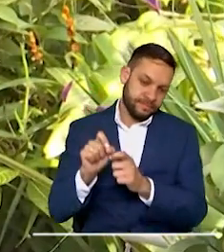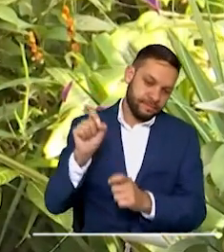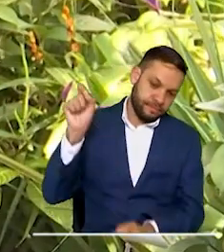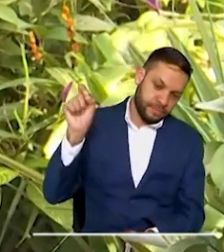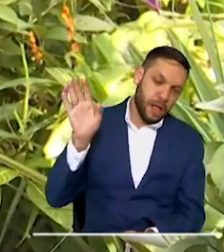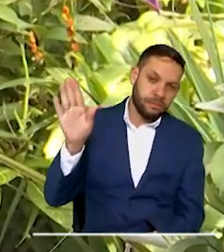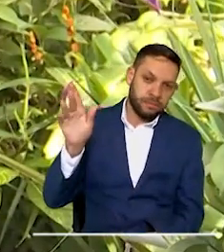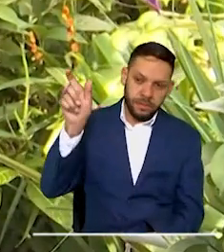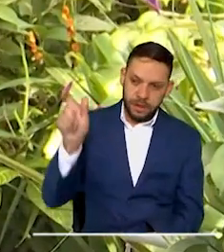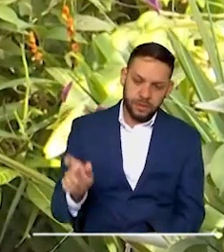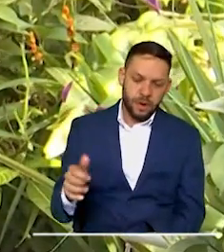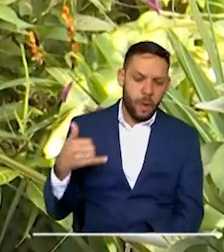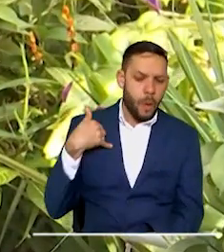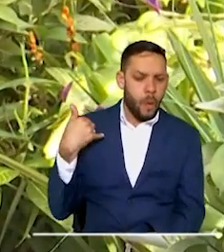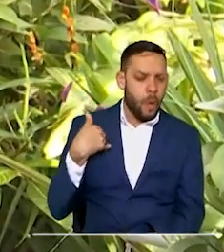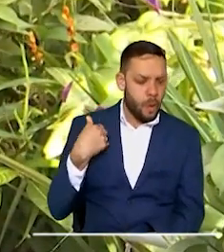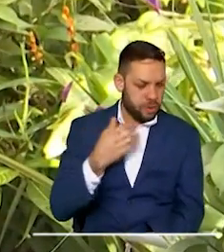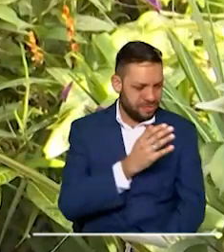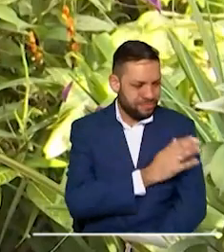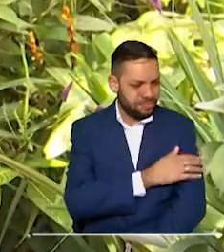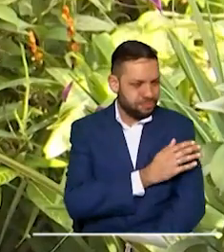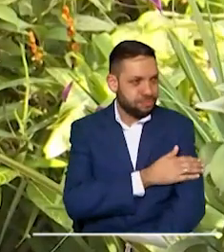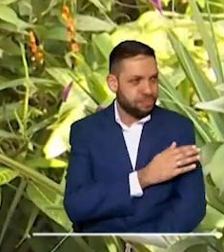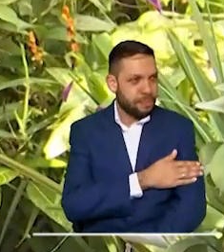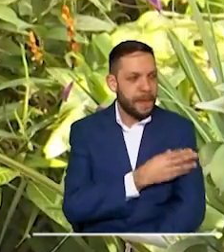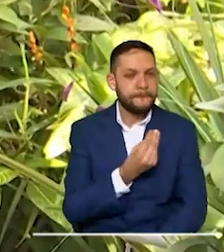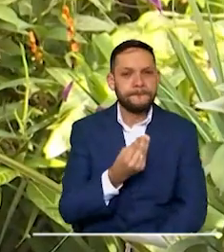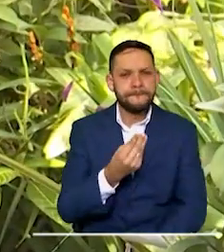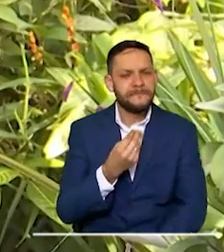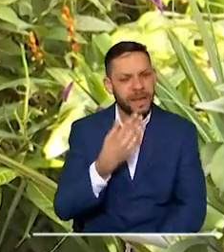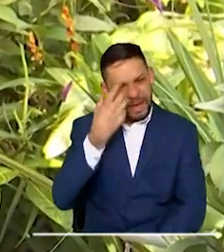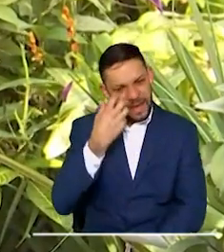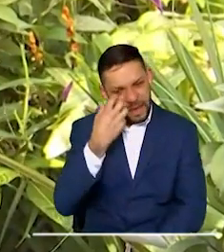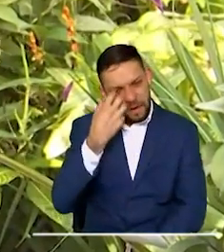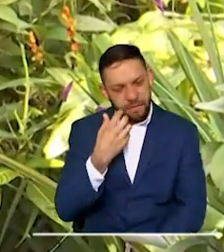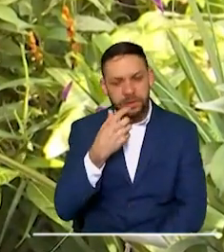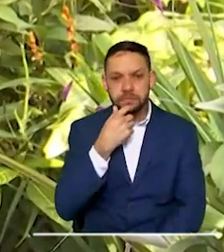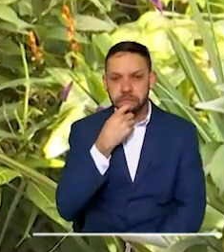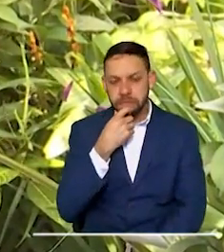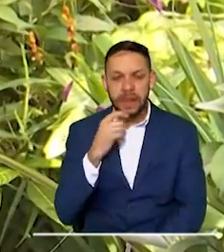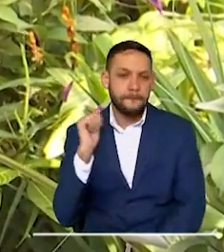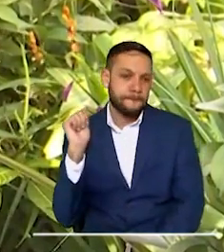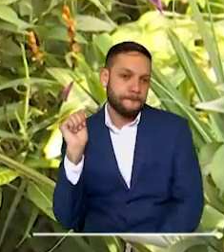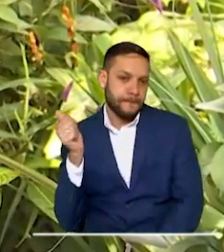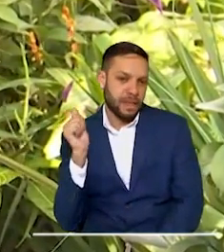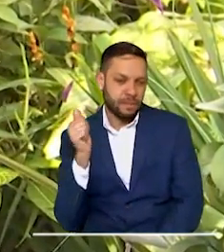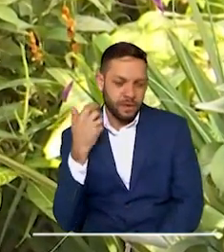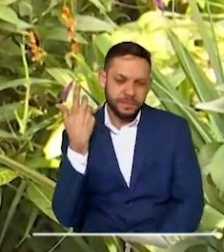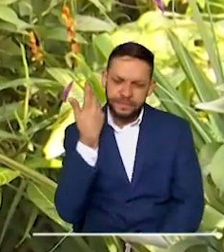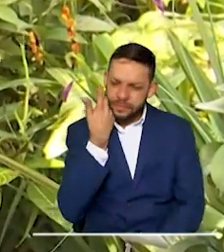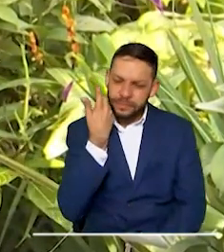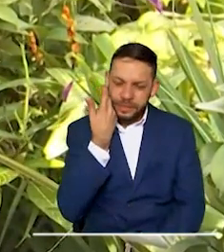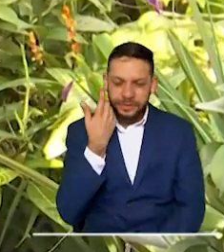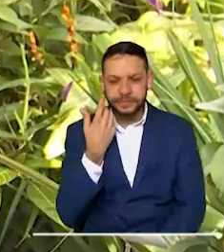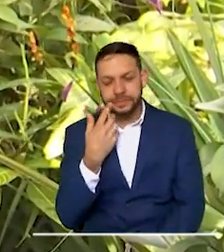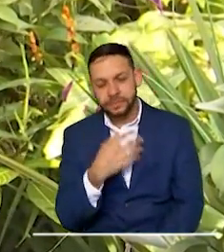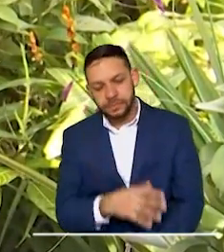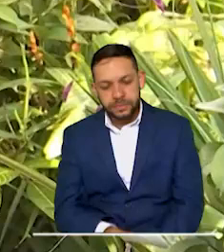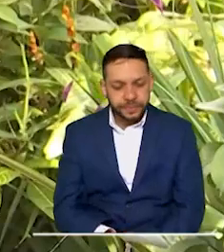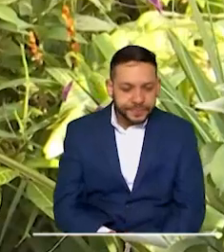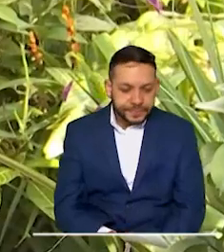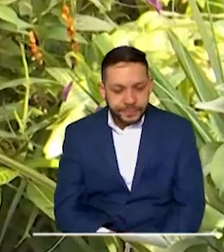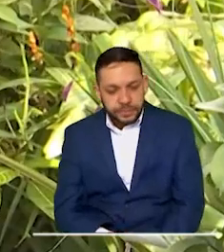alentado, ¿qué le vamos a hacer exámenes? Y resulta que se puso enfermo, como anémico,